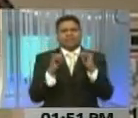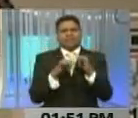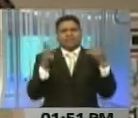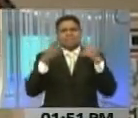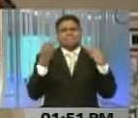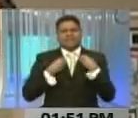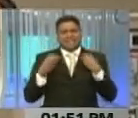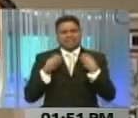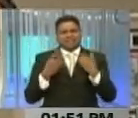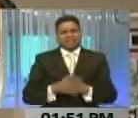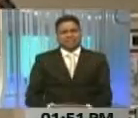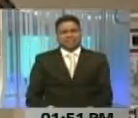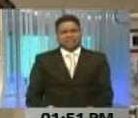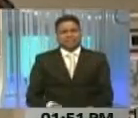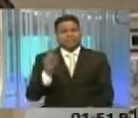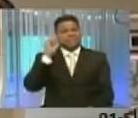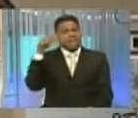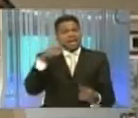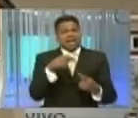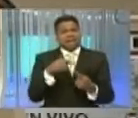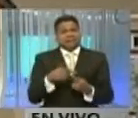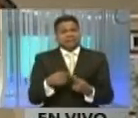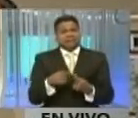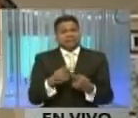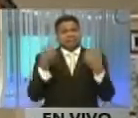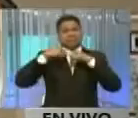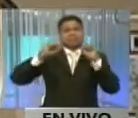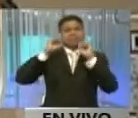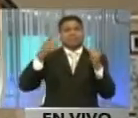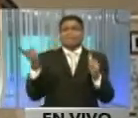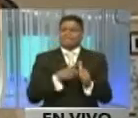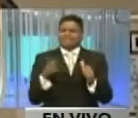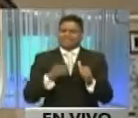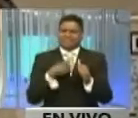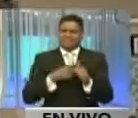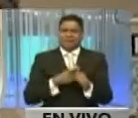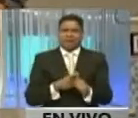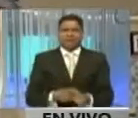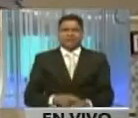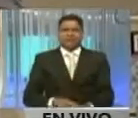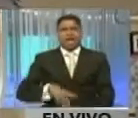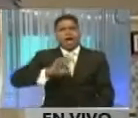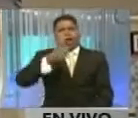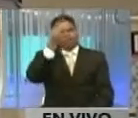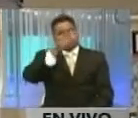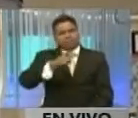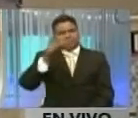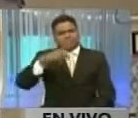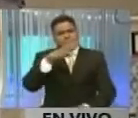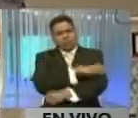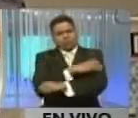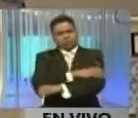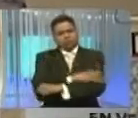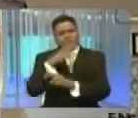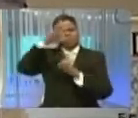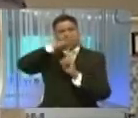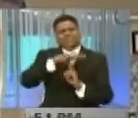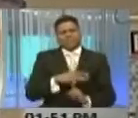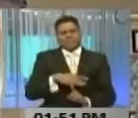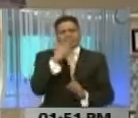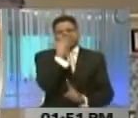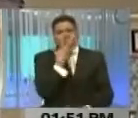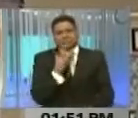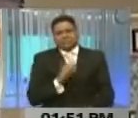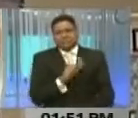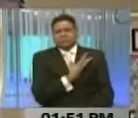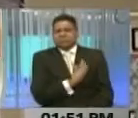vida. Que sea esa nuestra resistencia principal a aquellos que preferirían vernos sumidos en la tristeza,